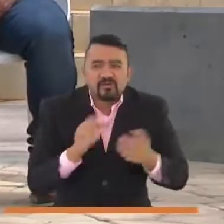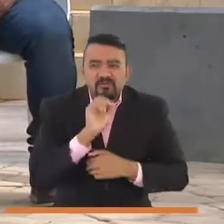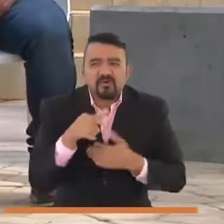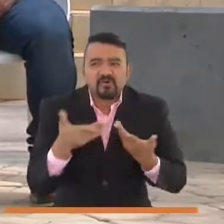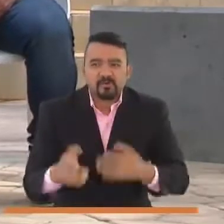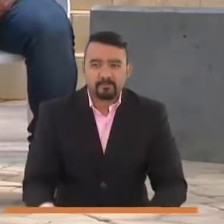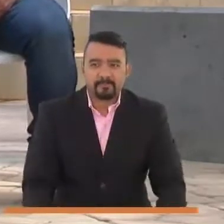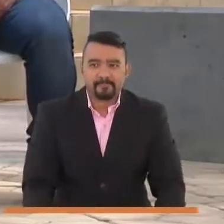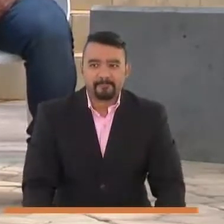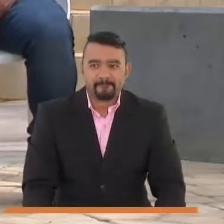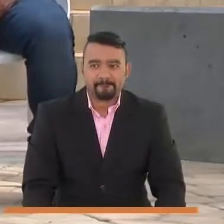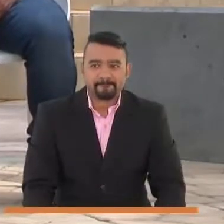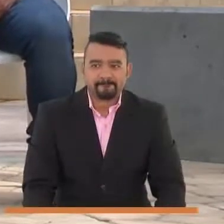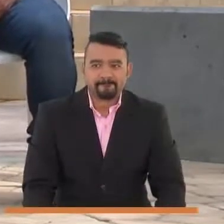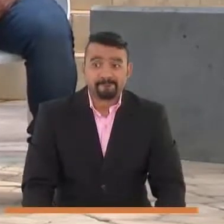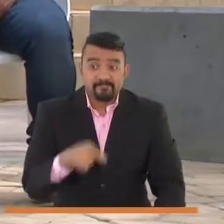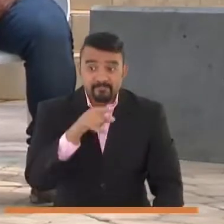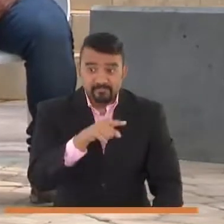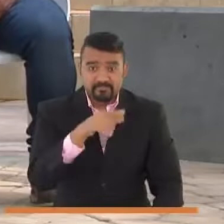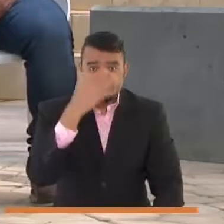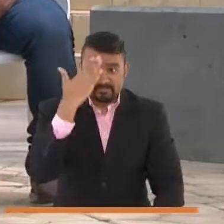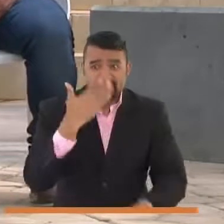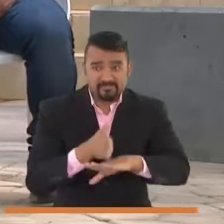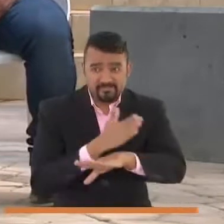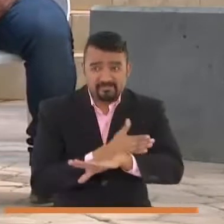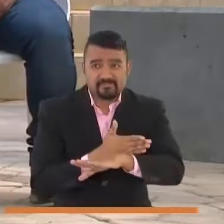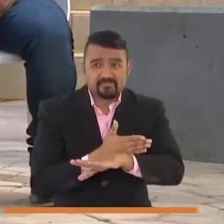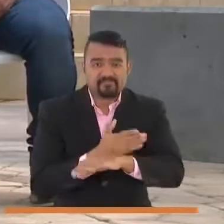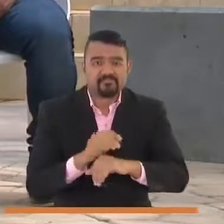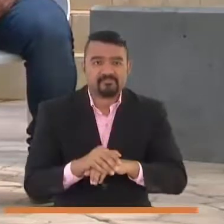vía está construida donde quedaba tradicionalmente un